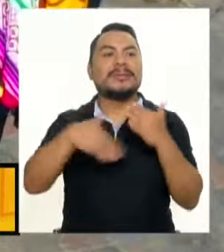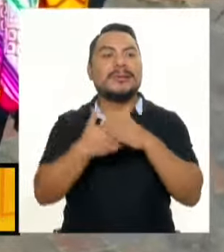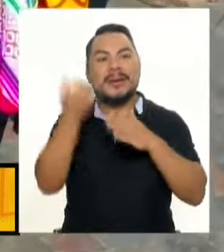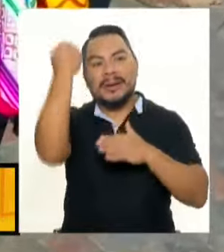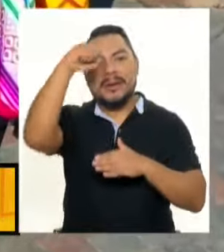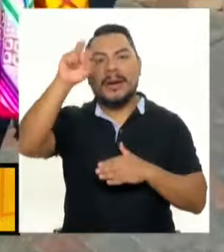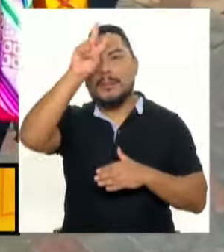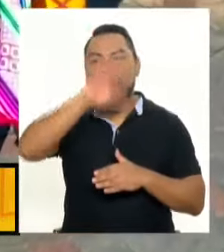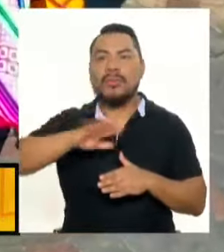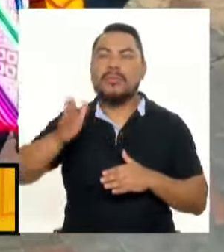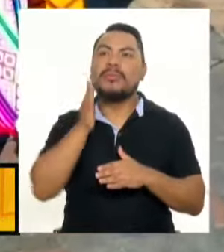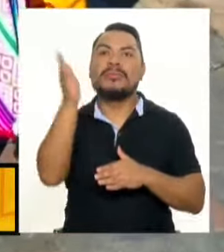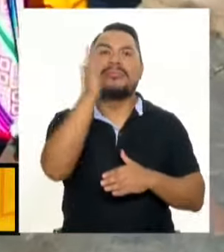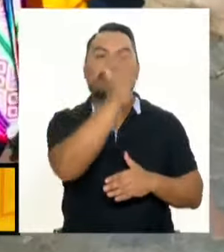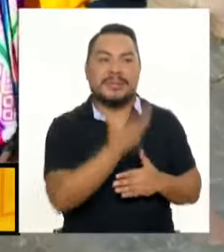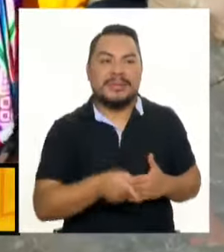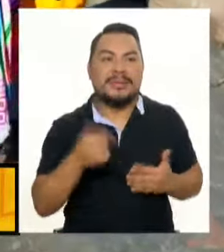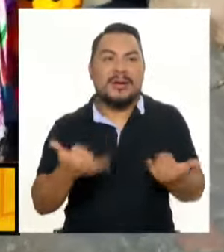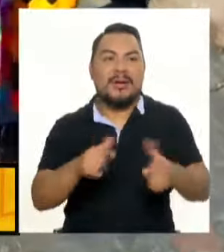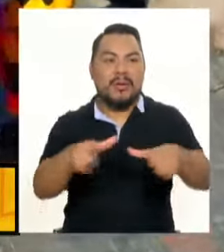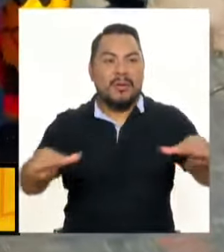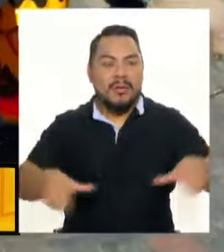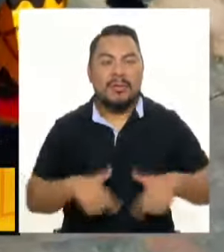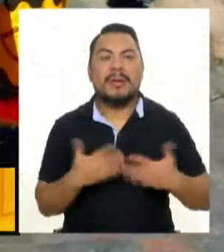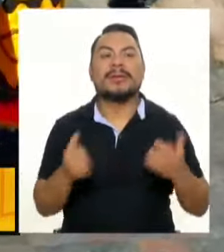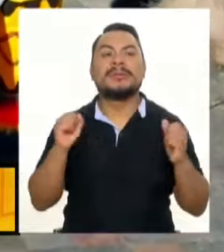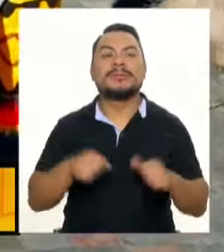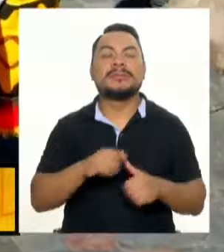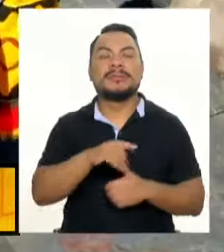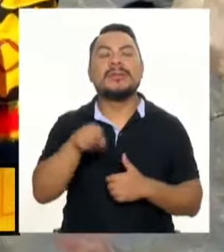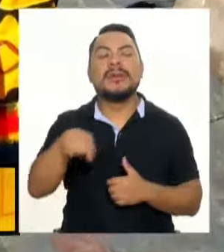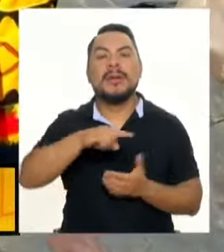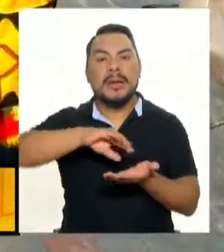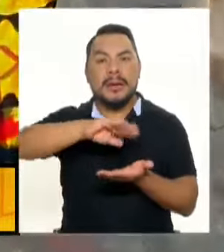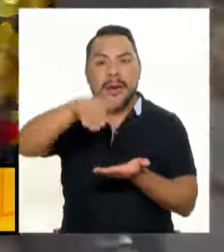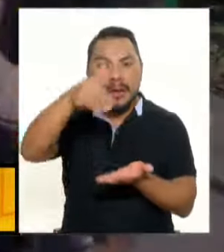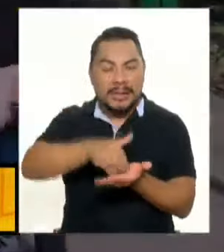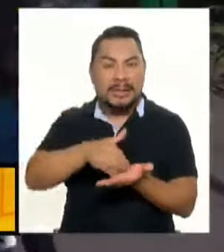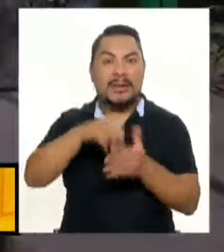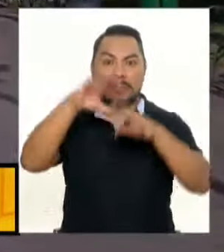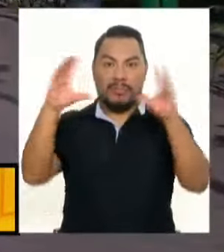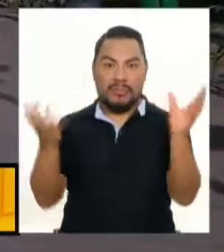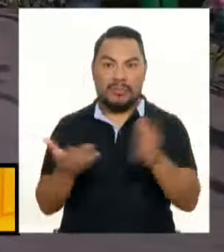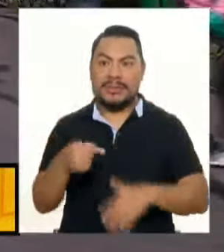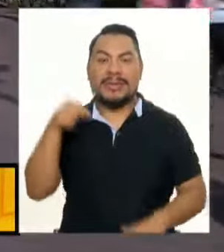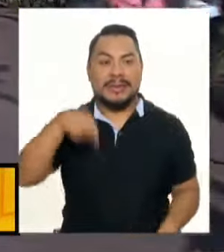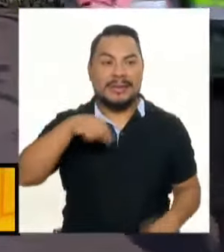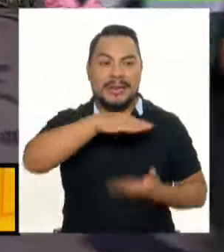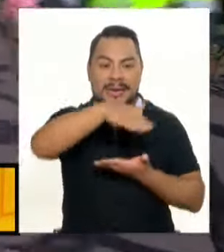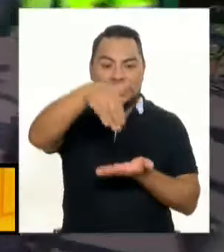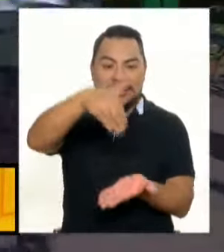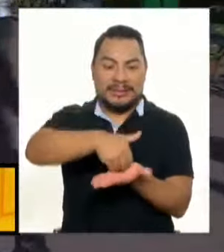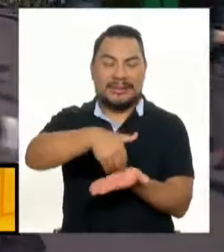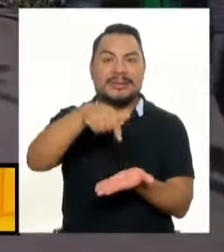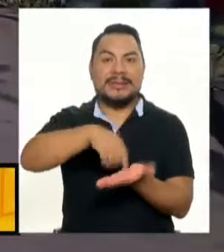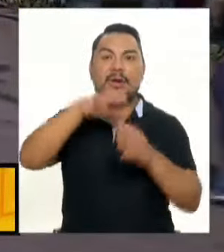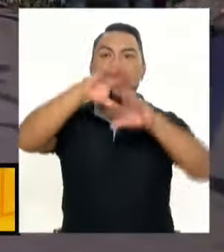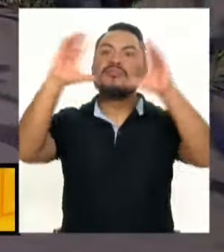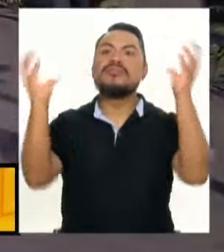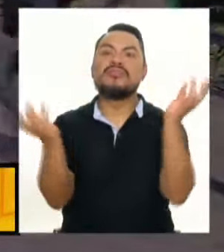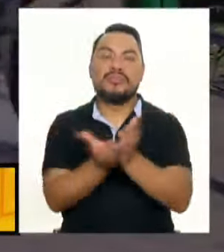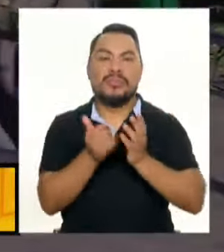Perú también. Y ahora estamos en un sitio envidiable. Estamos en el ombligo del mundo, ¿sí o no? En el centro del Cusco, en el